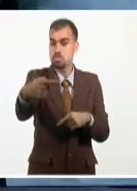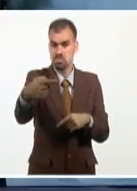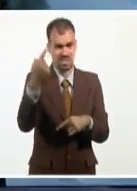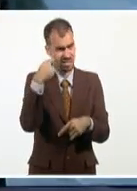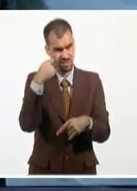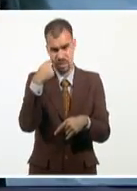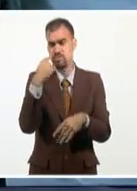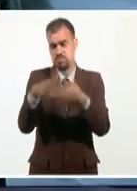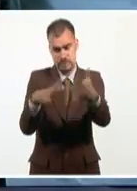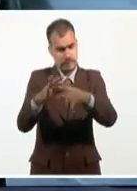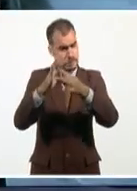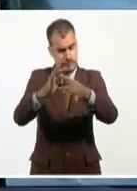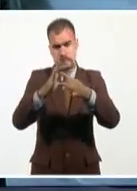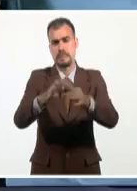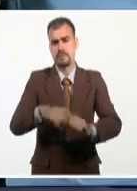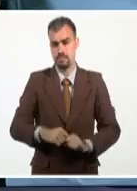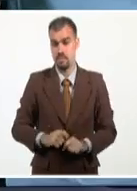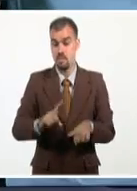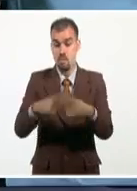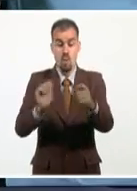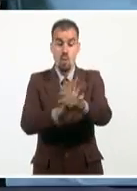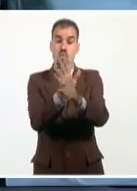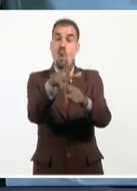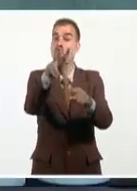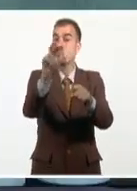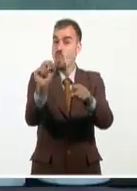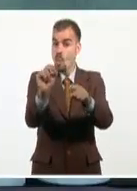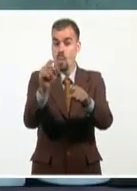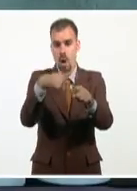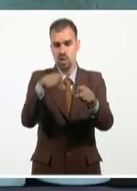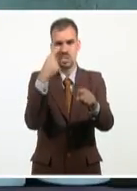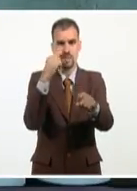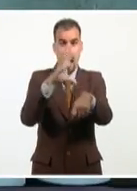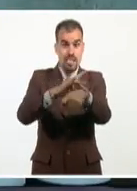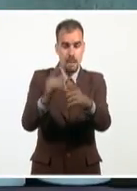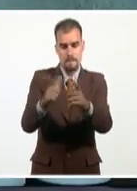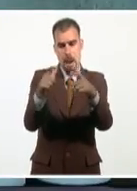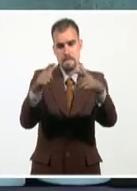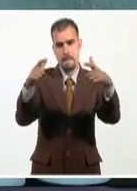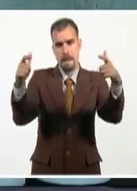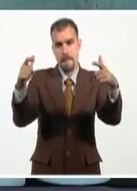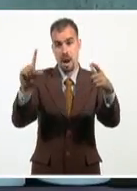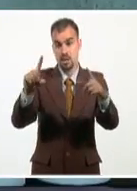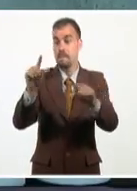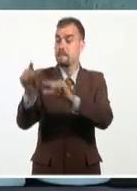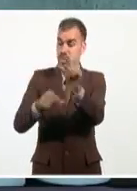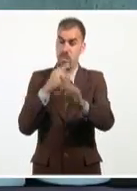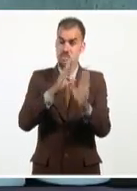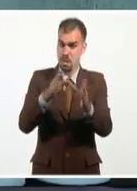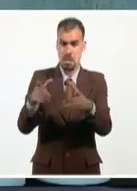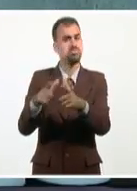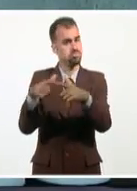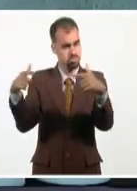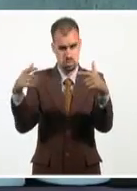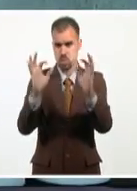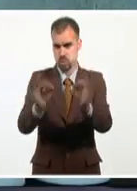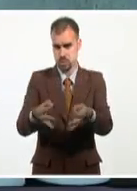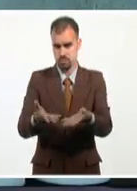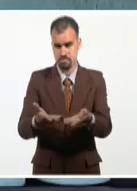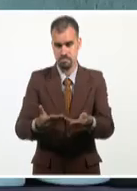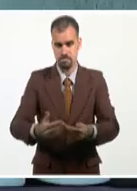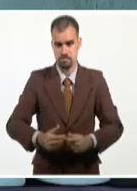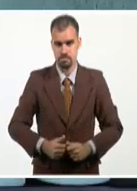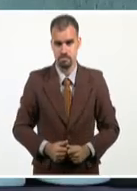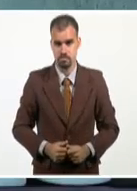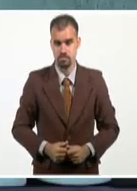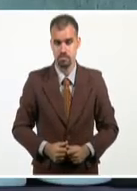coronavirus detectadas en Cuba elevan el número de positivos y también de muertos. Por eso y porque la vida sigue siendo